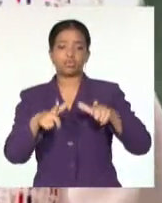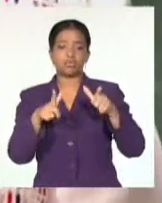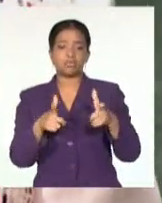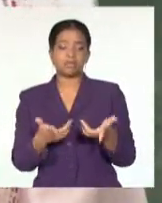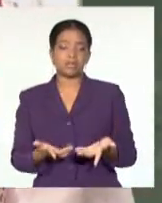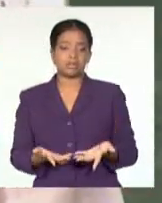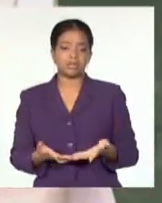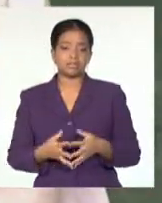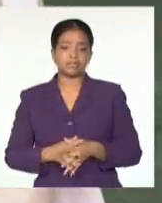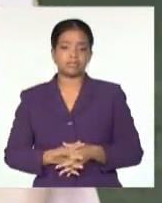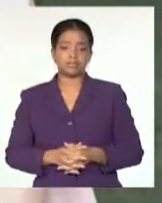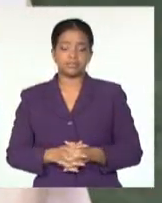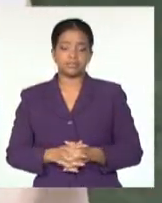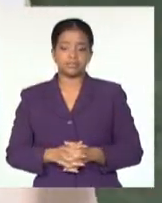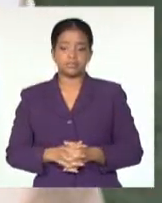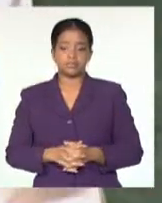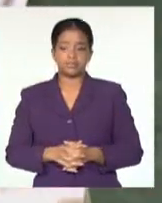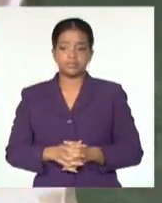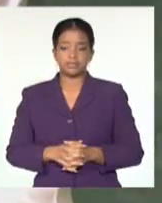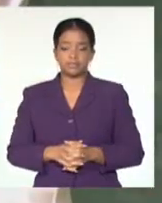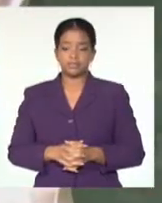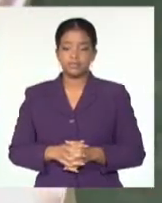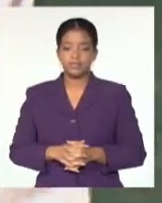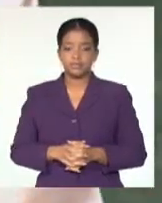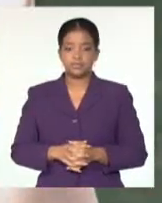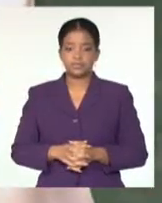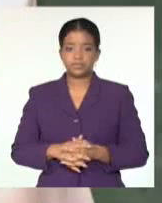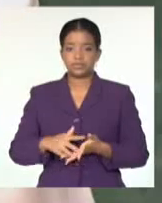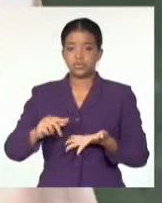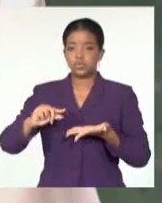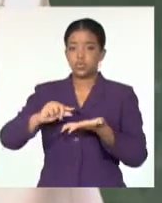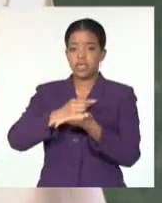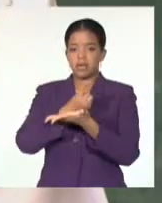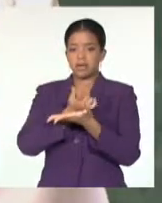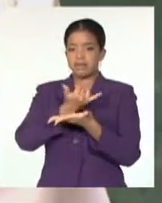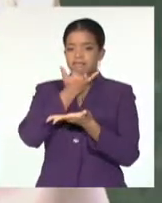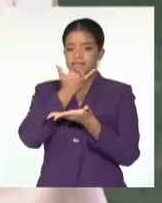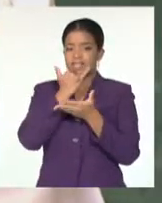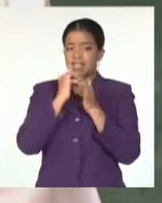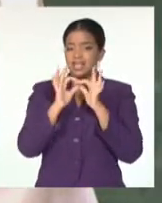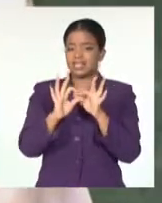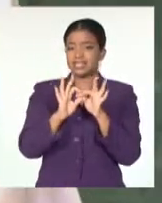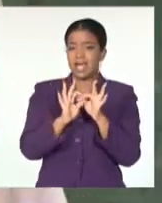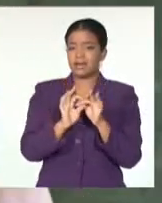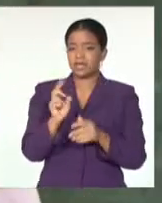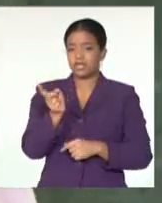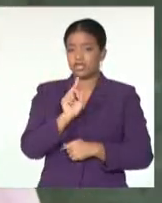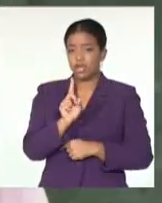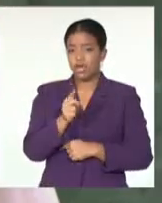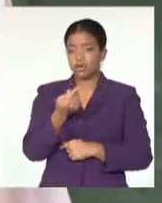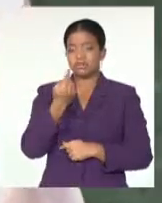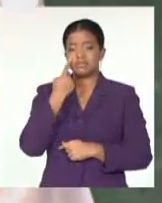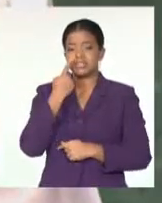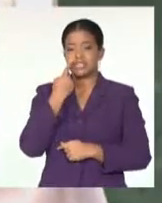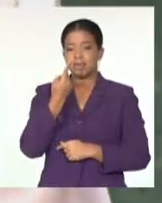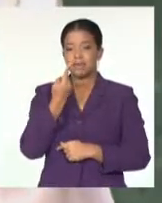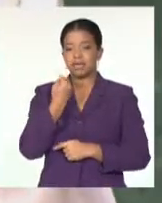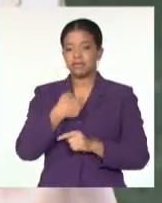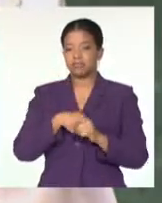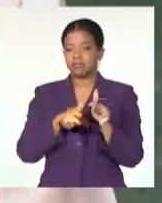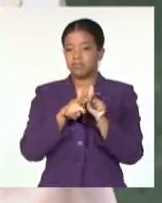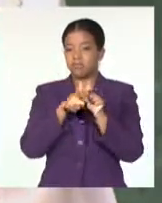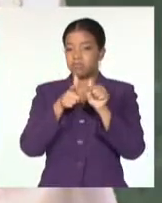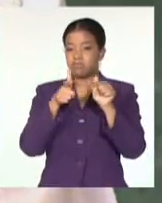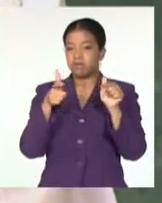Si bien no tiene misiones, Guyana sigue con un crecimiento que se basa en una estrategia de desarrollo con bajo